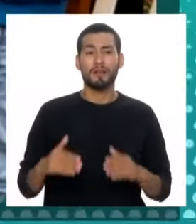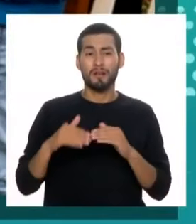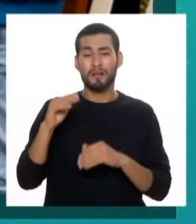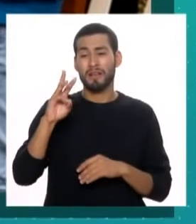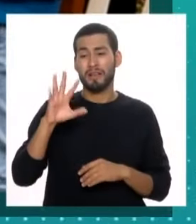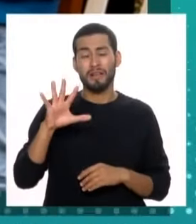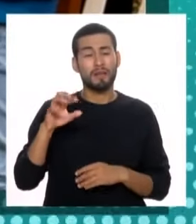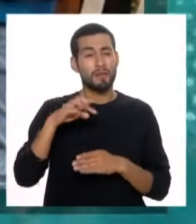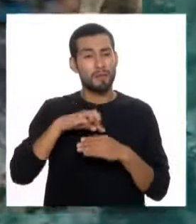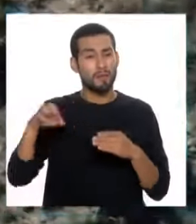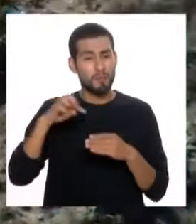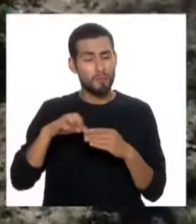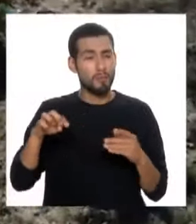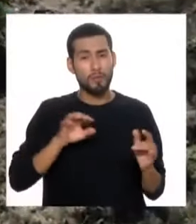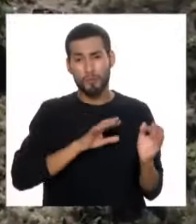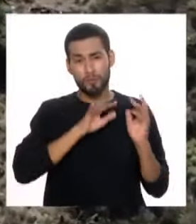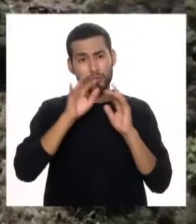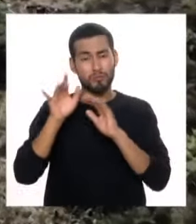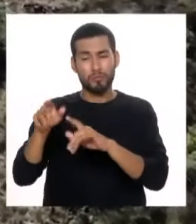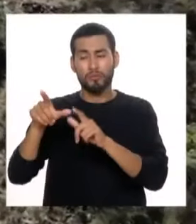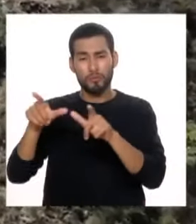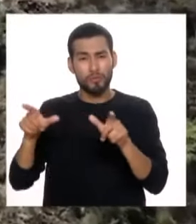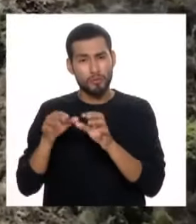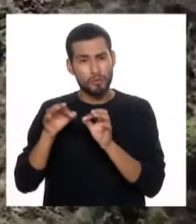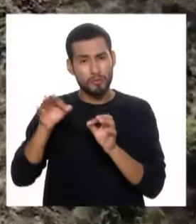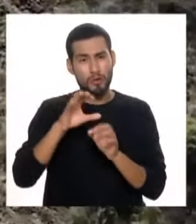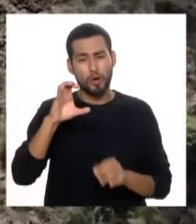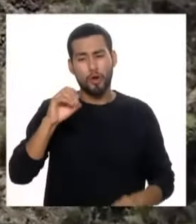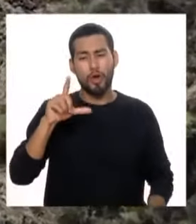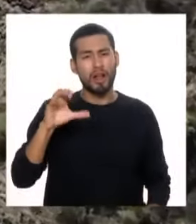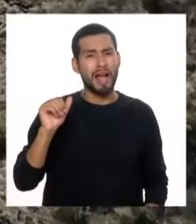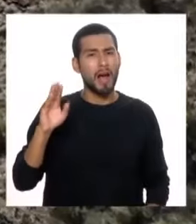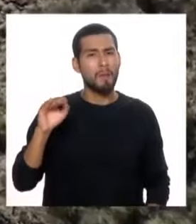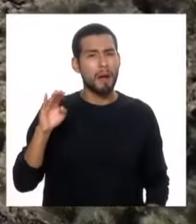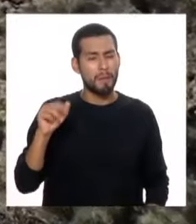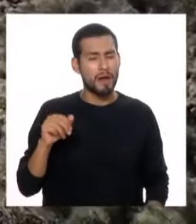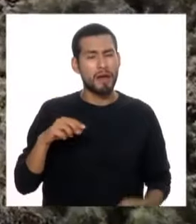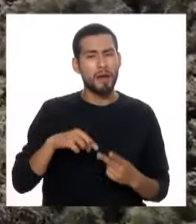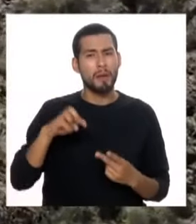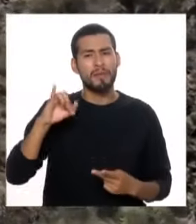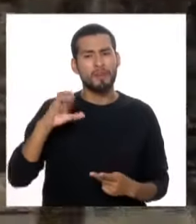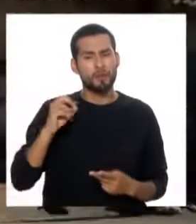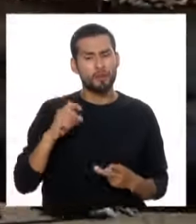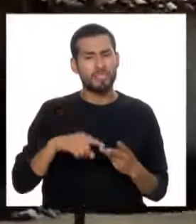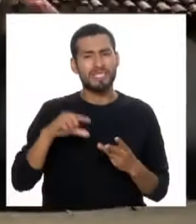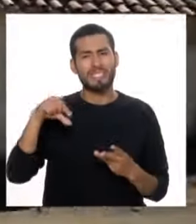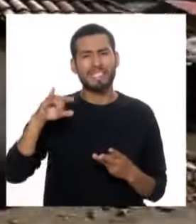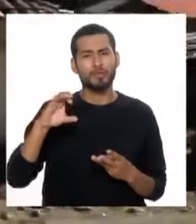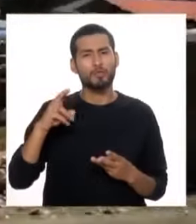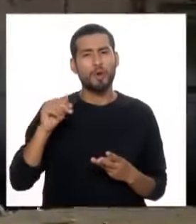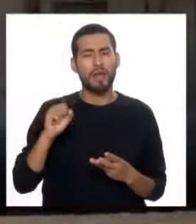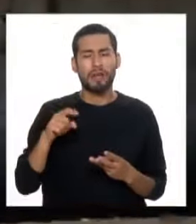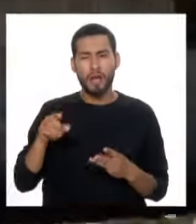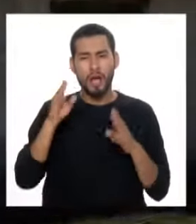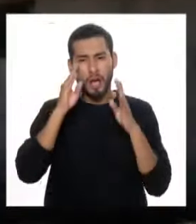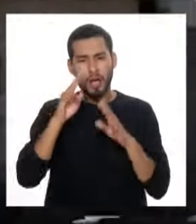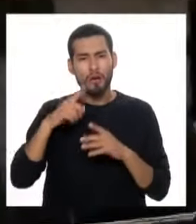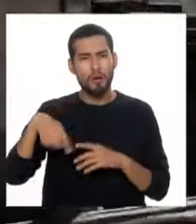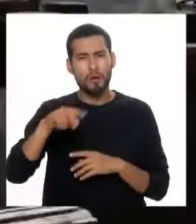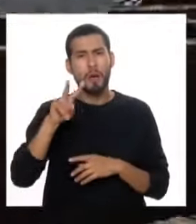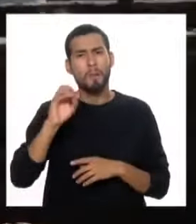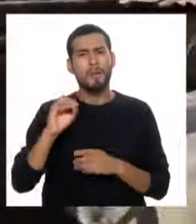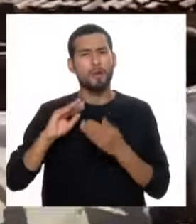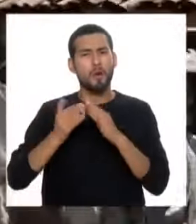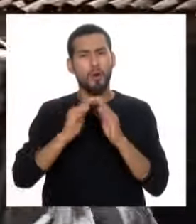65 profesionales recorrerán los distritos de Colcabamba, Pichos y Quichuas para atender a más de 20